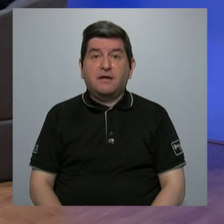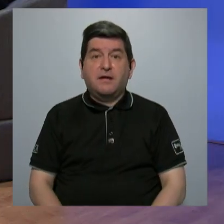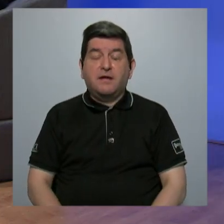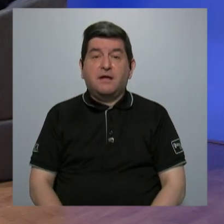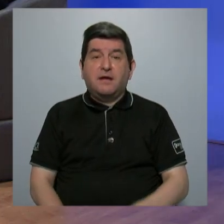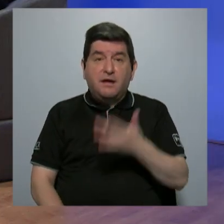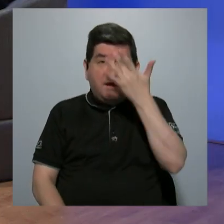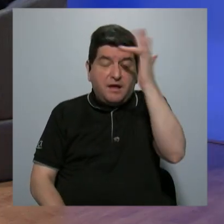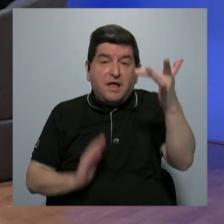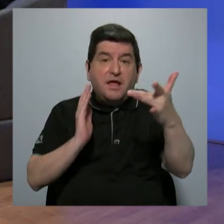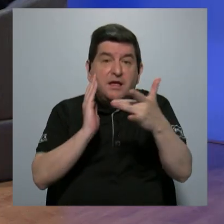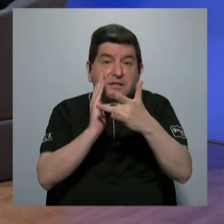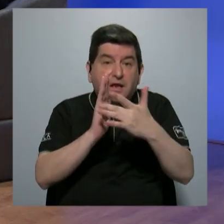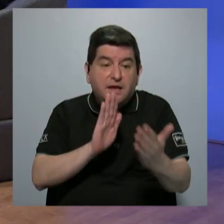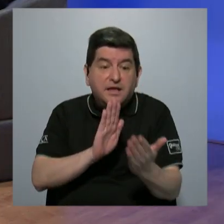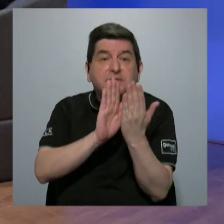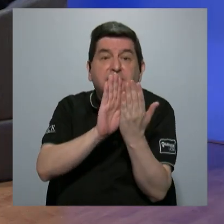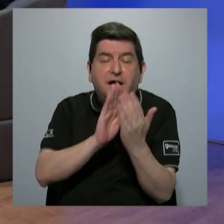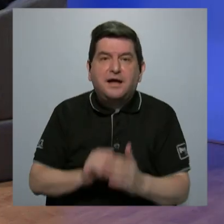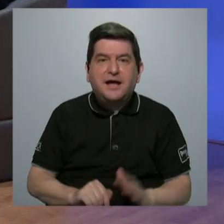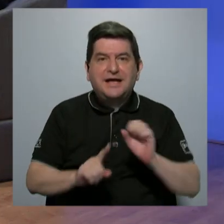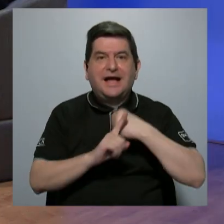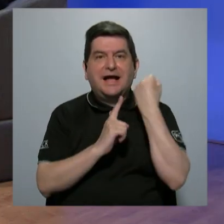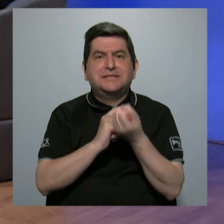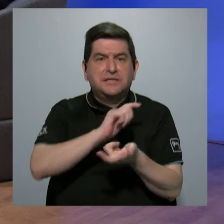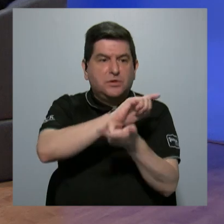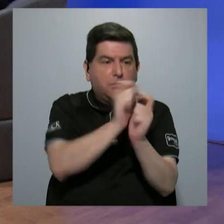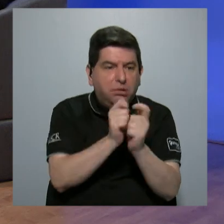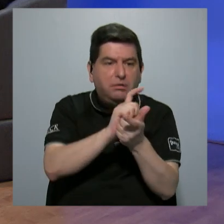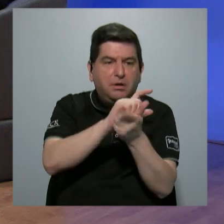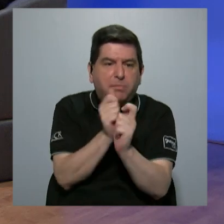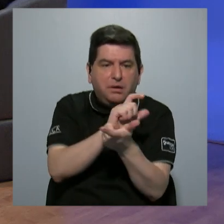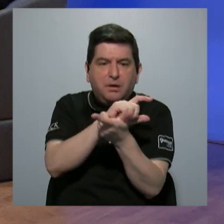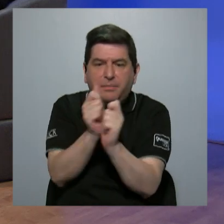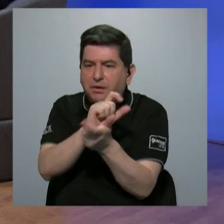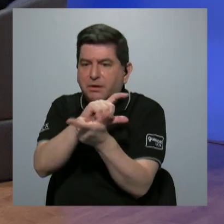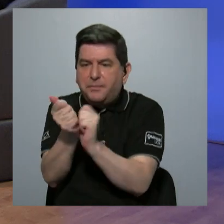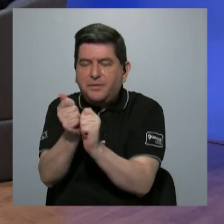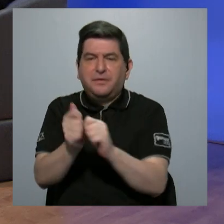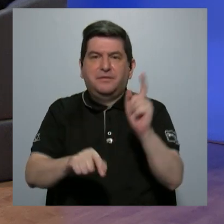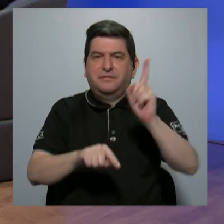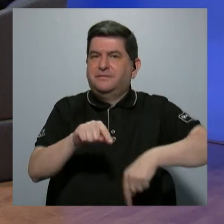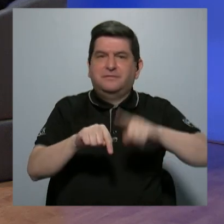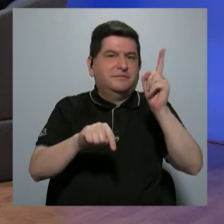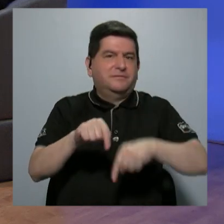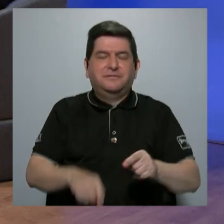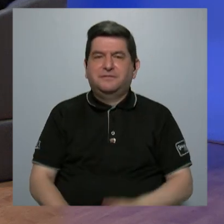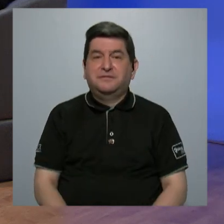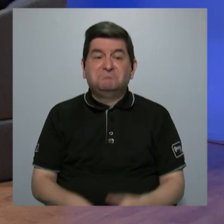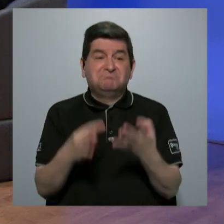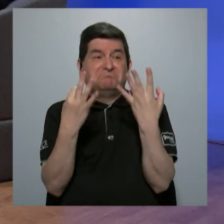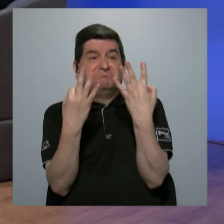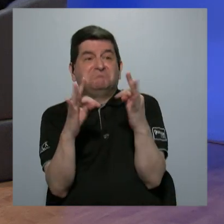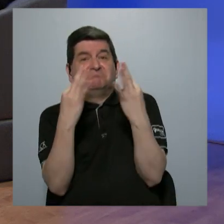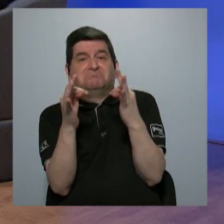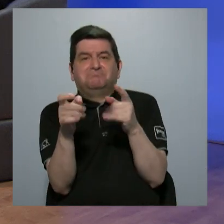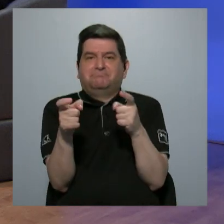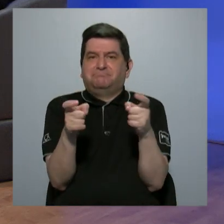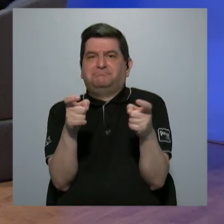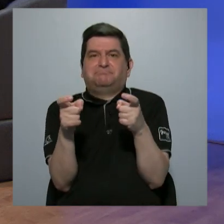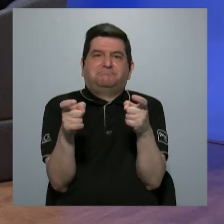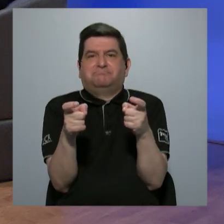inteligencia artificial a un escenario que cambia constantemente y que no podemos pretender controlar